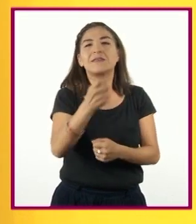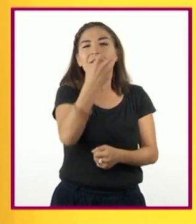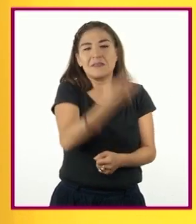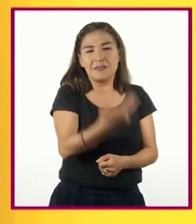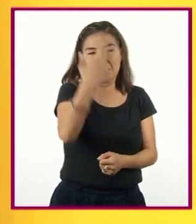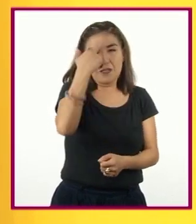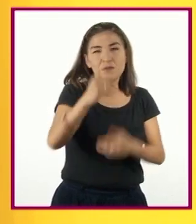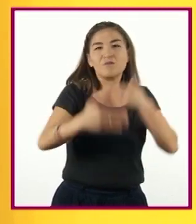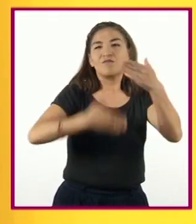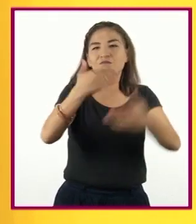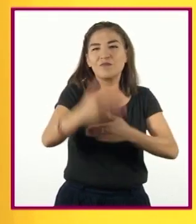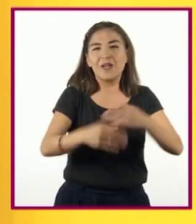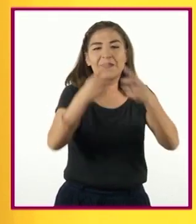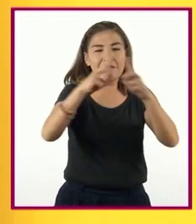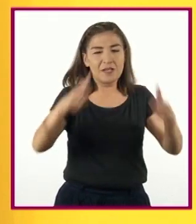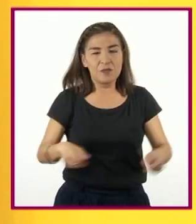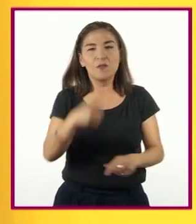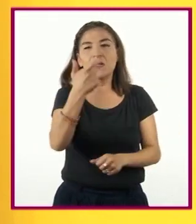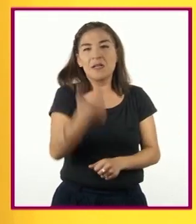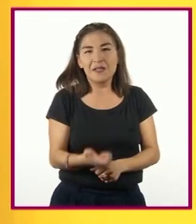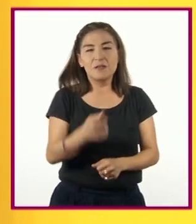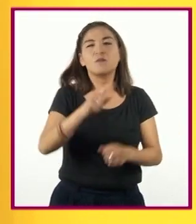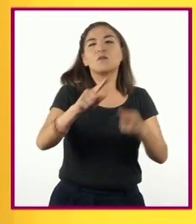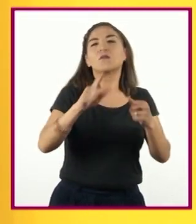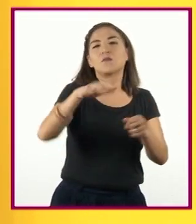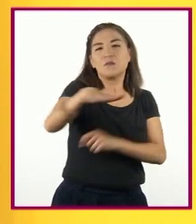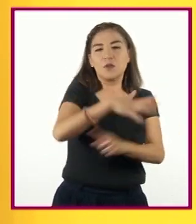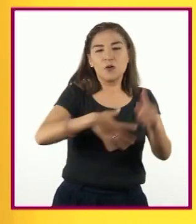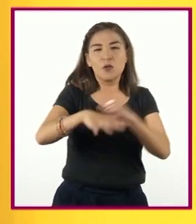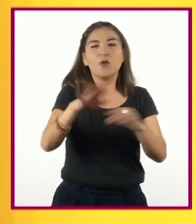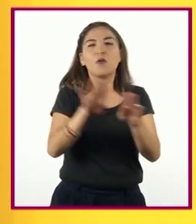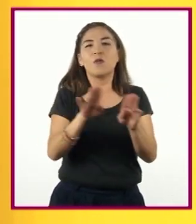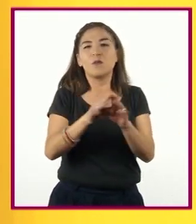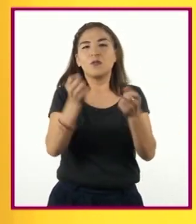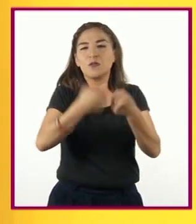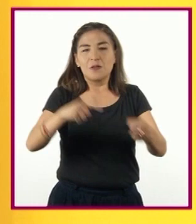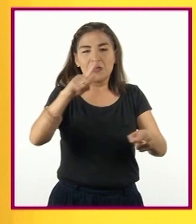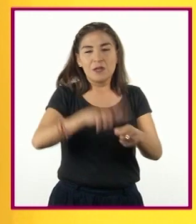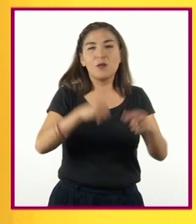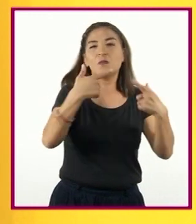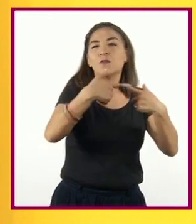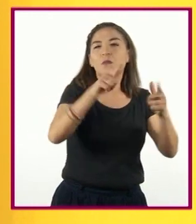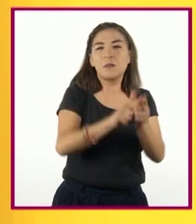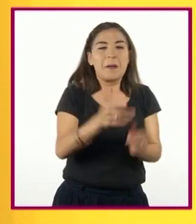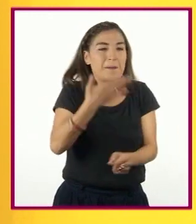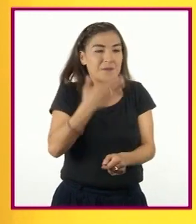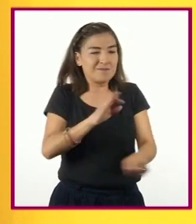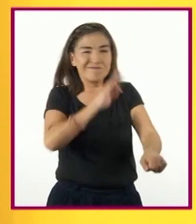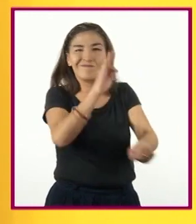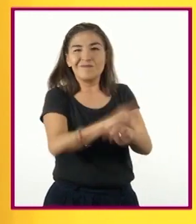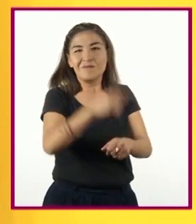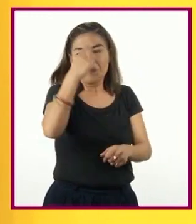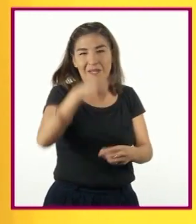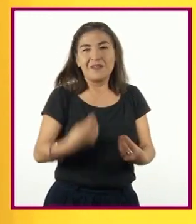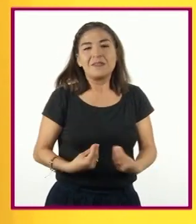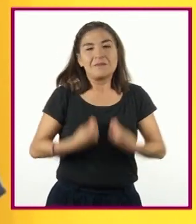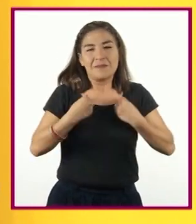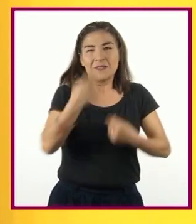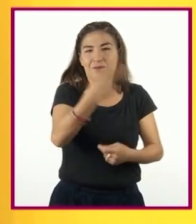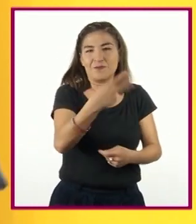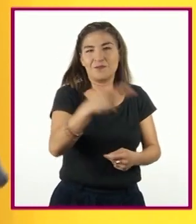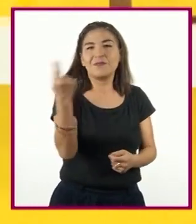del desarrollo económico y condiciones sociales que coloca a grupos en desventaja para la satisfacción de